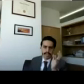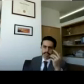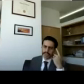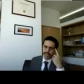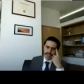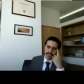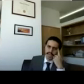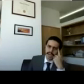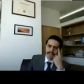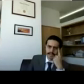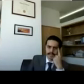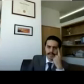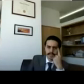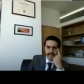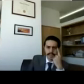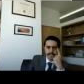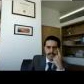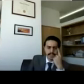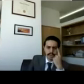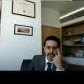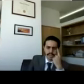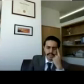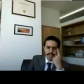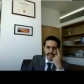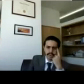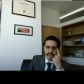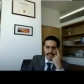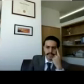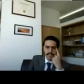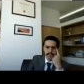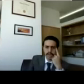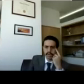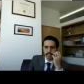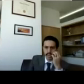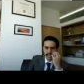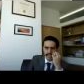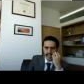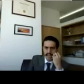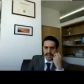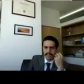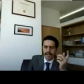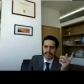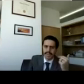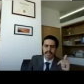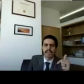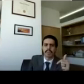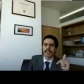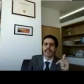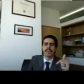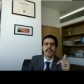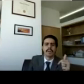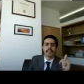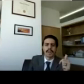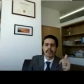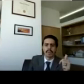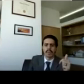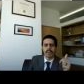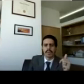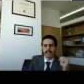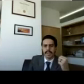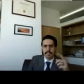de disposiciones secundarias. Si gustas, de todas formas, yo creo que lo que podemos hacer, Adán, y al final viene mi correo,